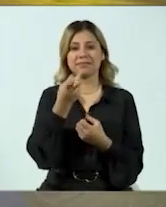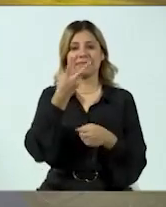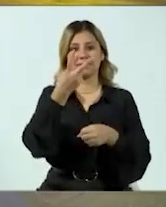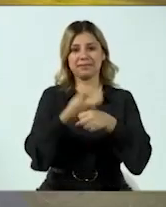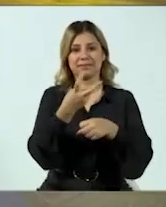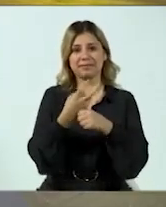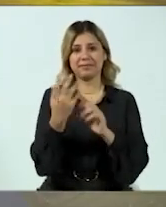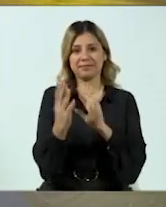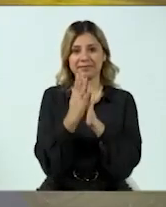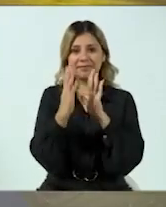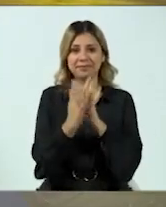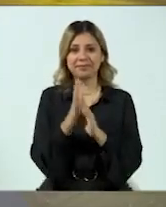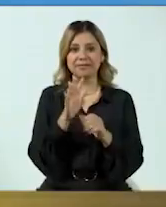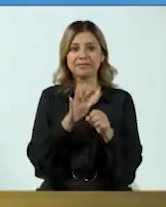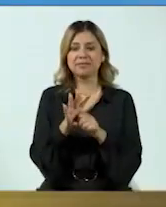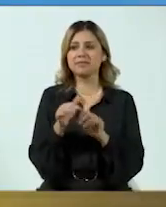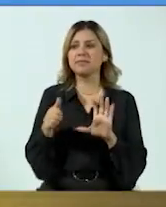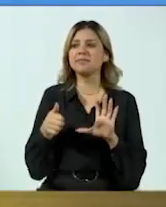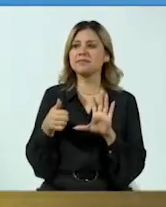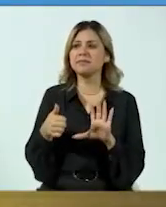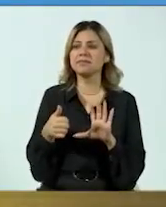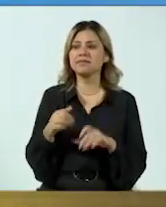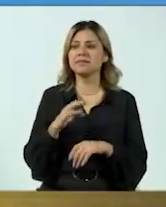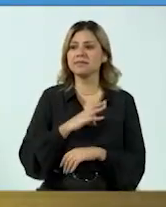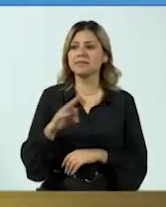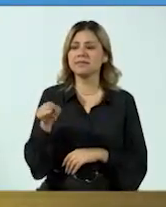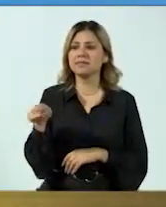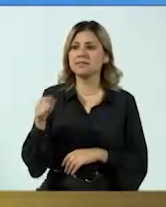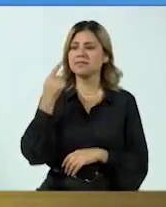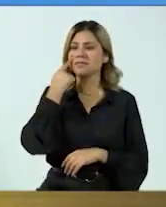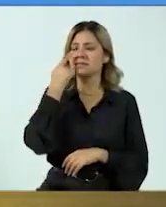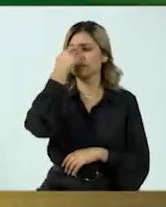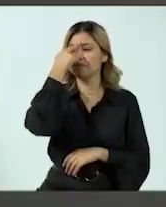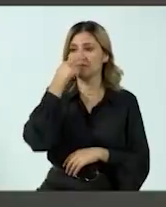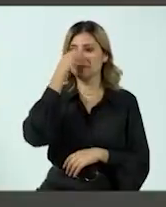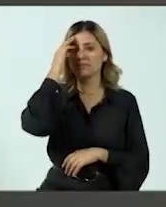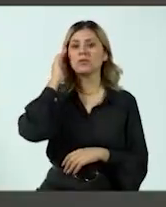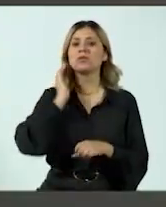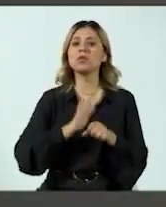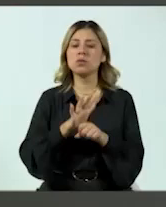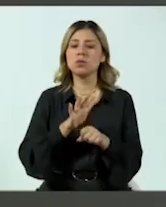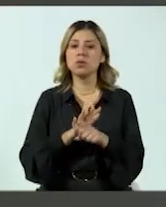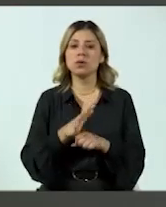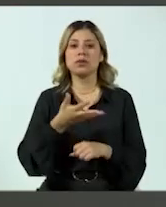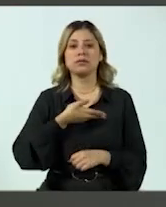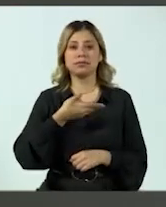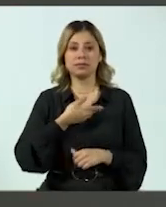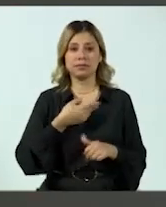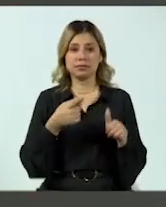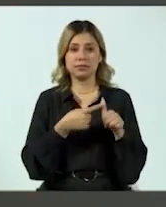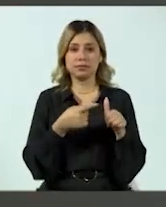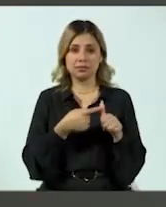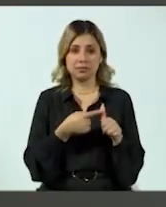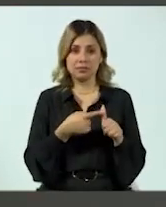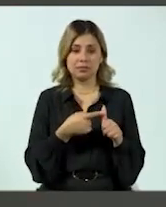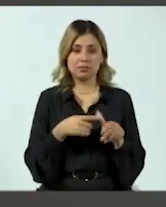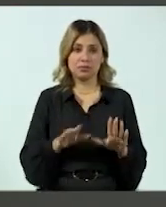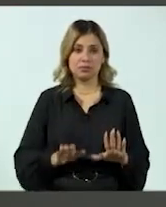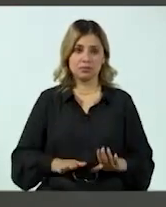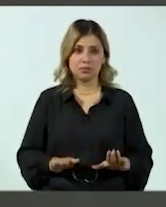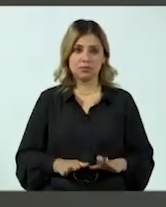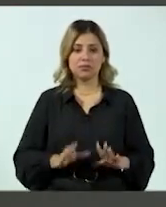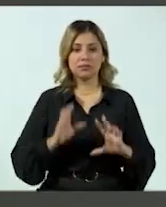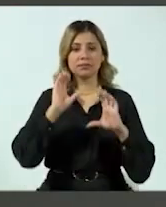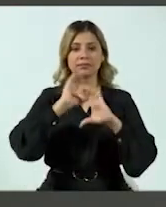concurso Cuáles son esos seis talentos que van a estar ustedes revisando estaremos eh Incluyendo los talentos de